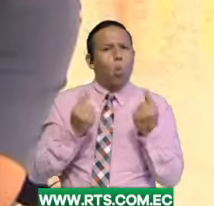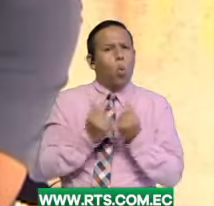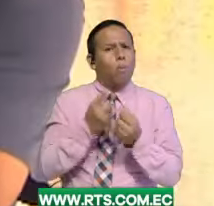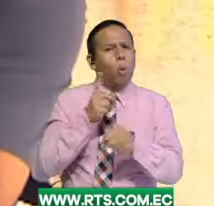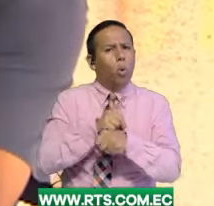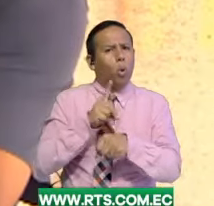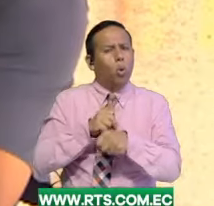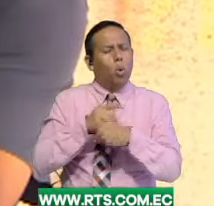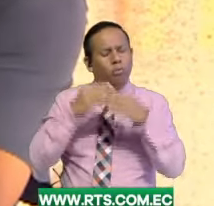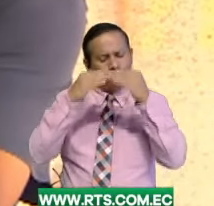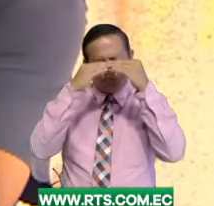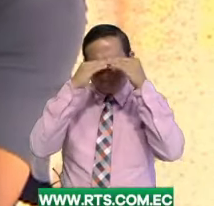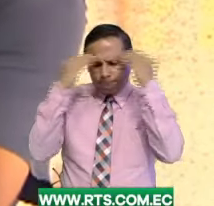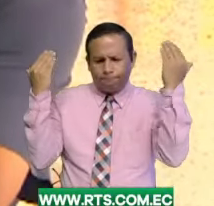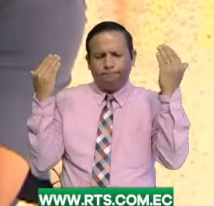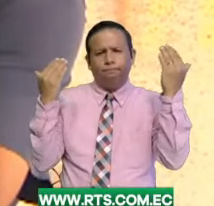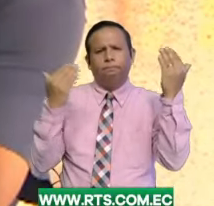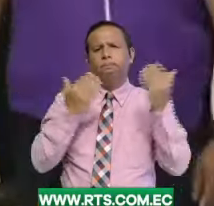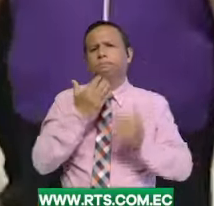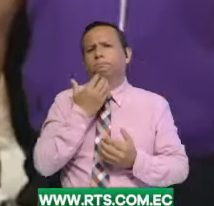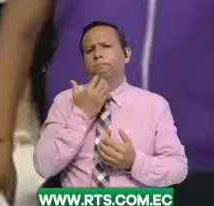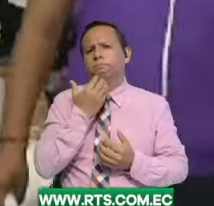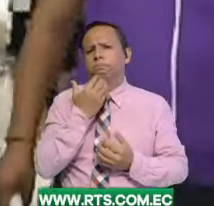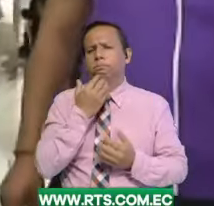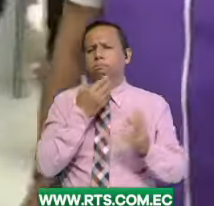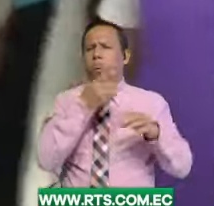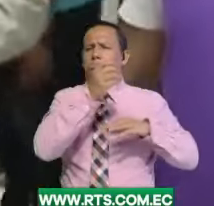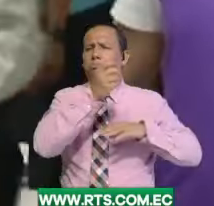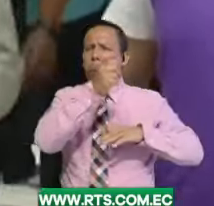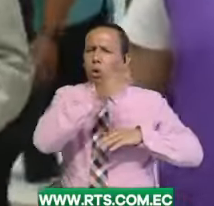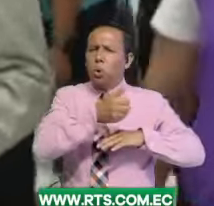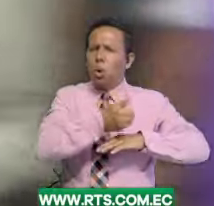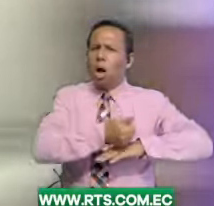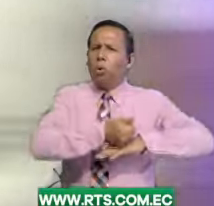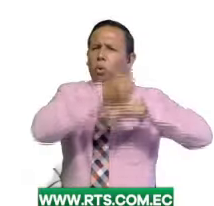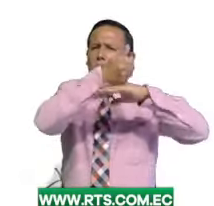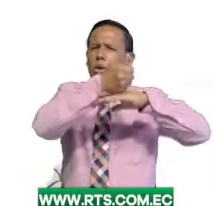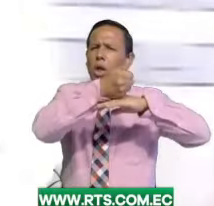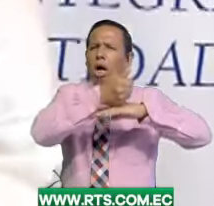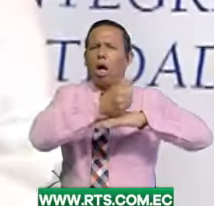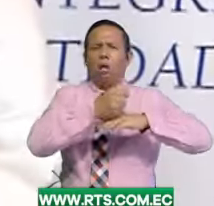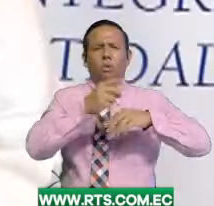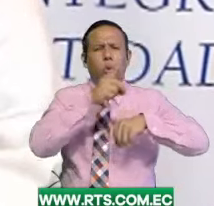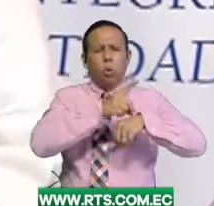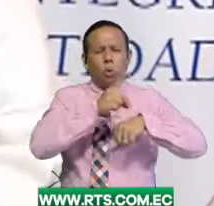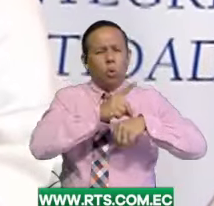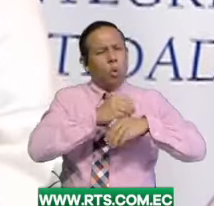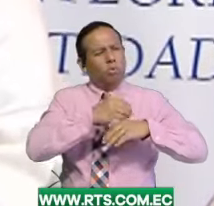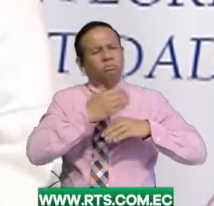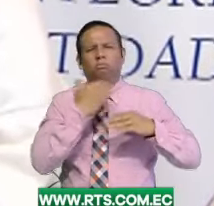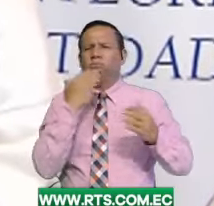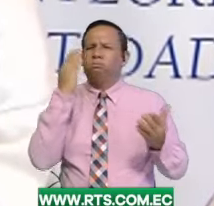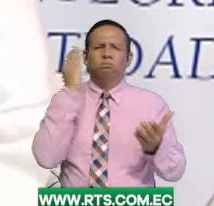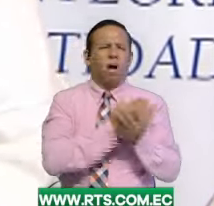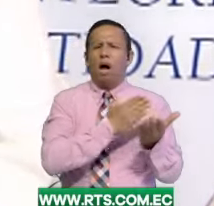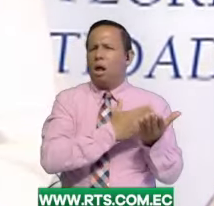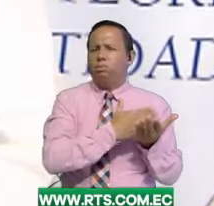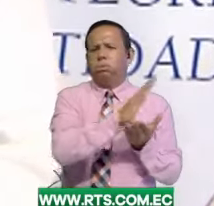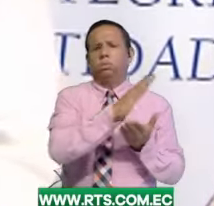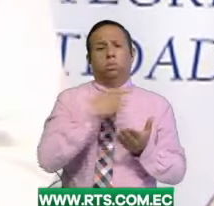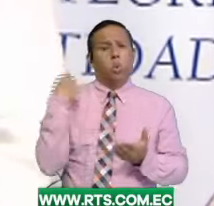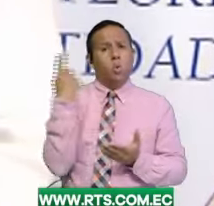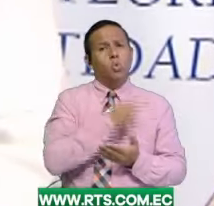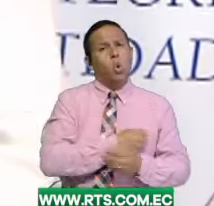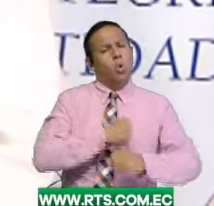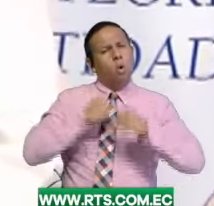ex de hecho la cabeza del director distrital del Empalme pero también alzamos nuestra voz de protesta